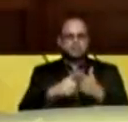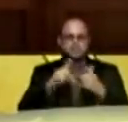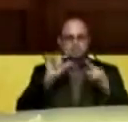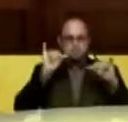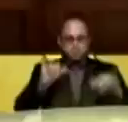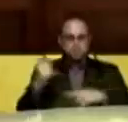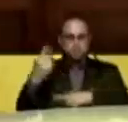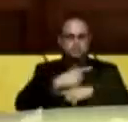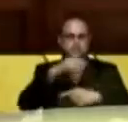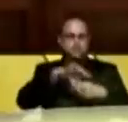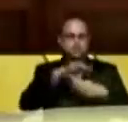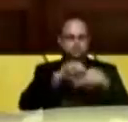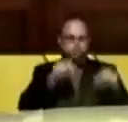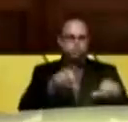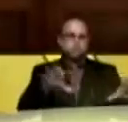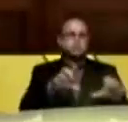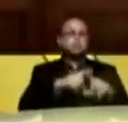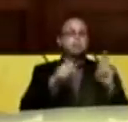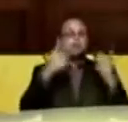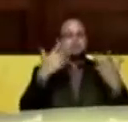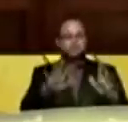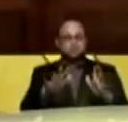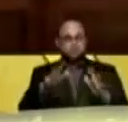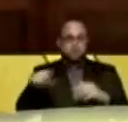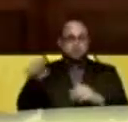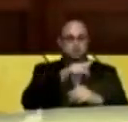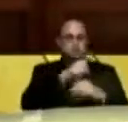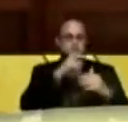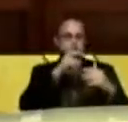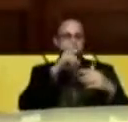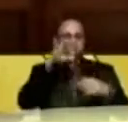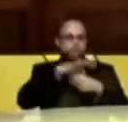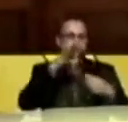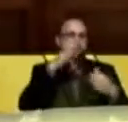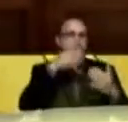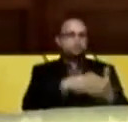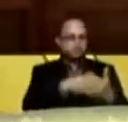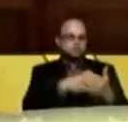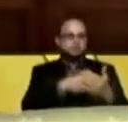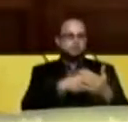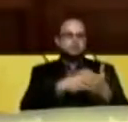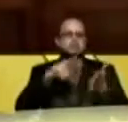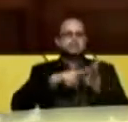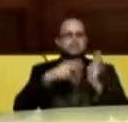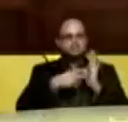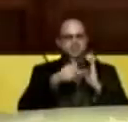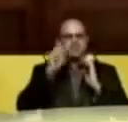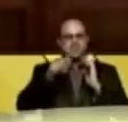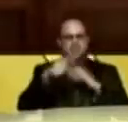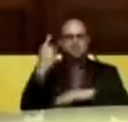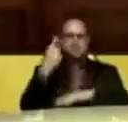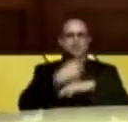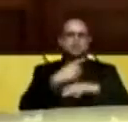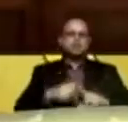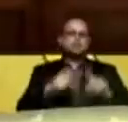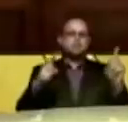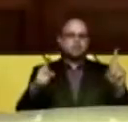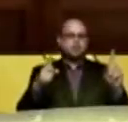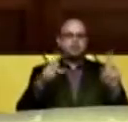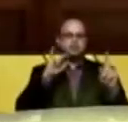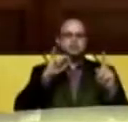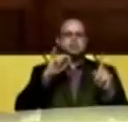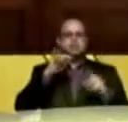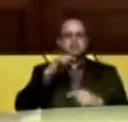de las elecciones pero como yo le votaron en contra tenemos las dos terceras partes del pnp así que tiene que ser un día diferente y por eso ha sugerido que sea el 12 de